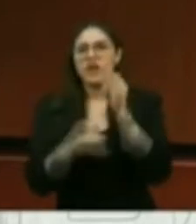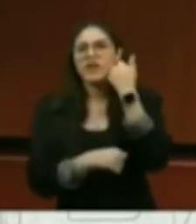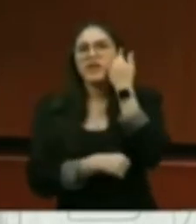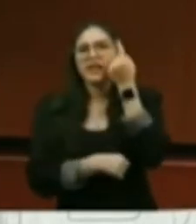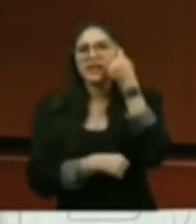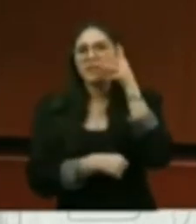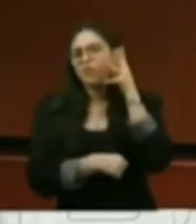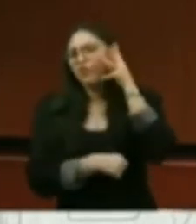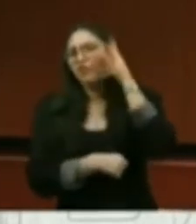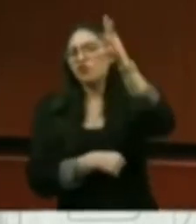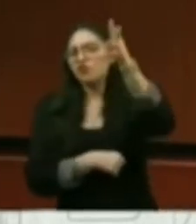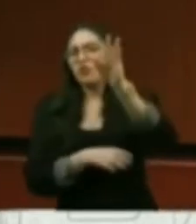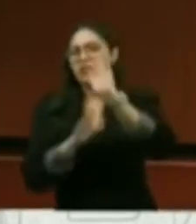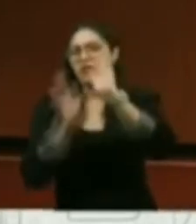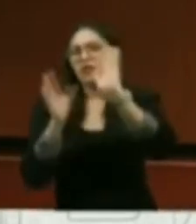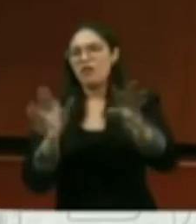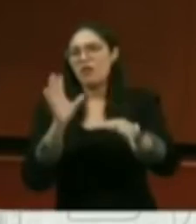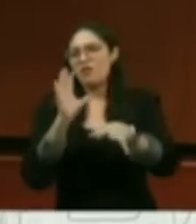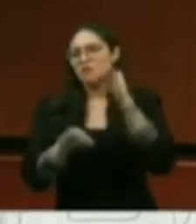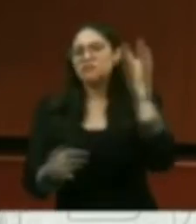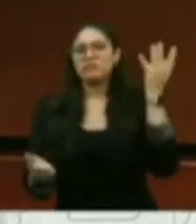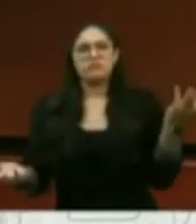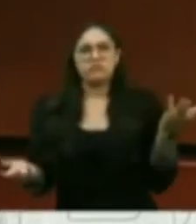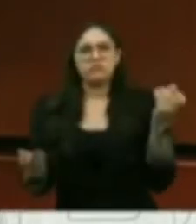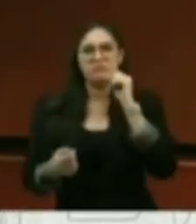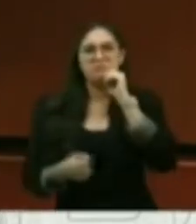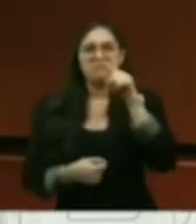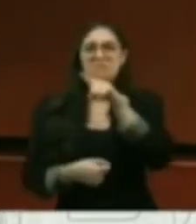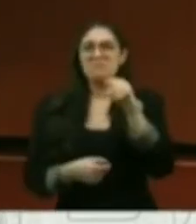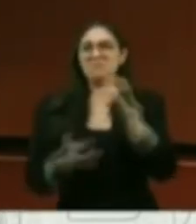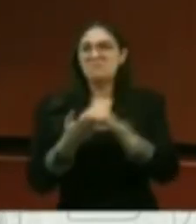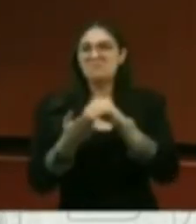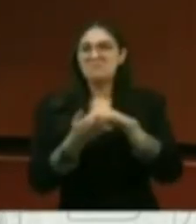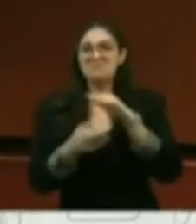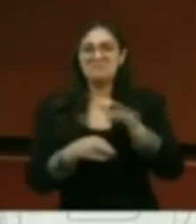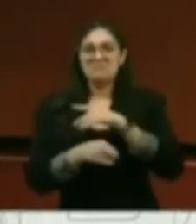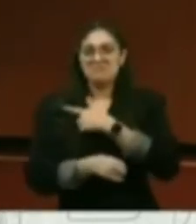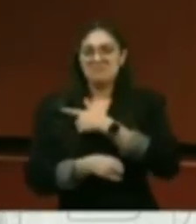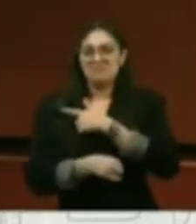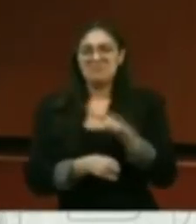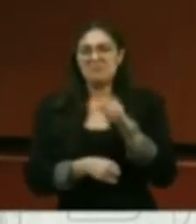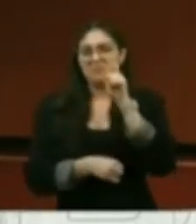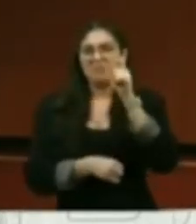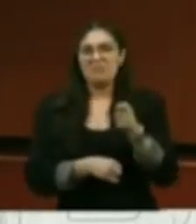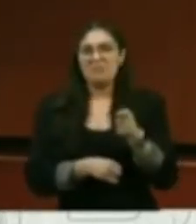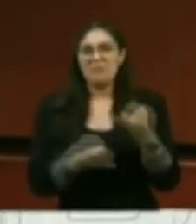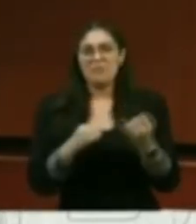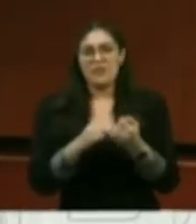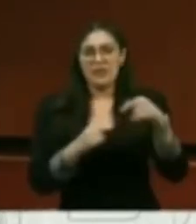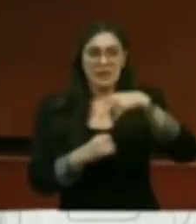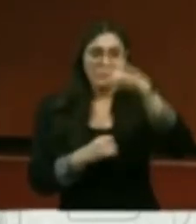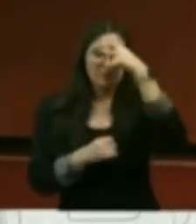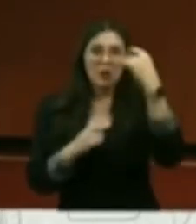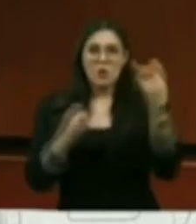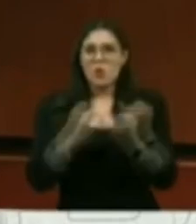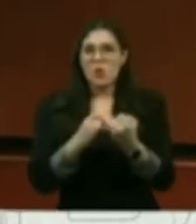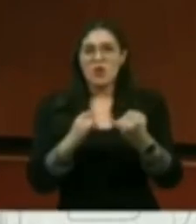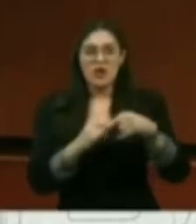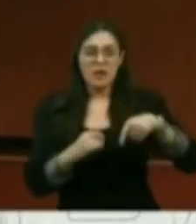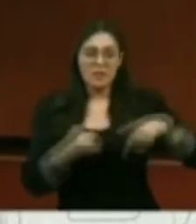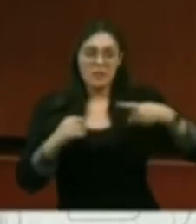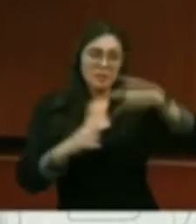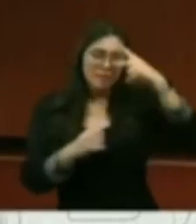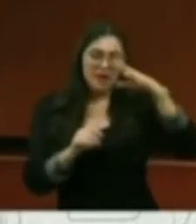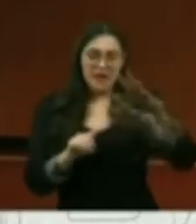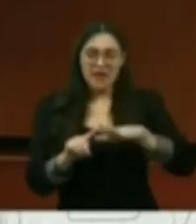destino. Y lo que más les pesa todavía, y con eso termino, en México manda el pueblo de México